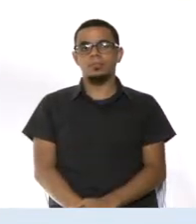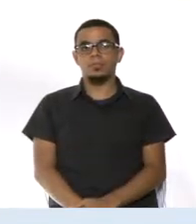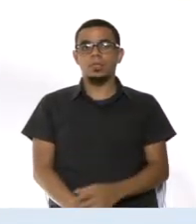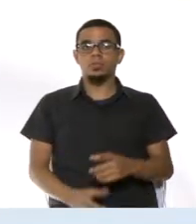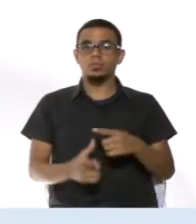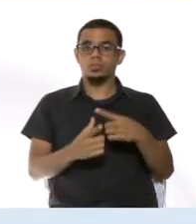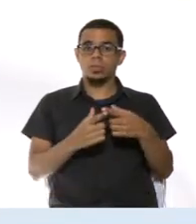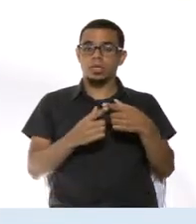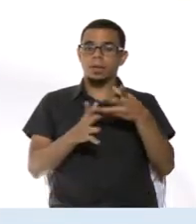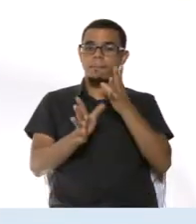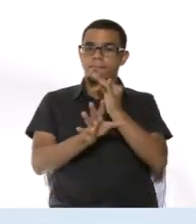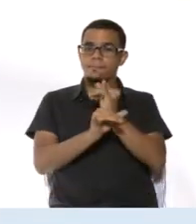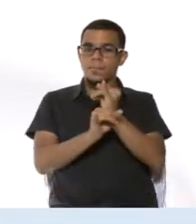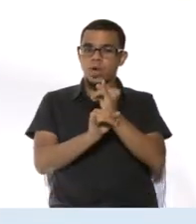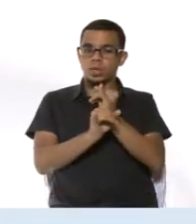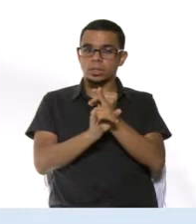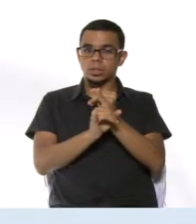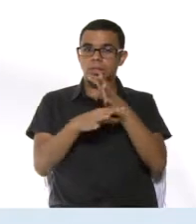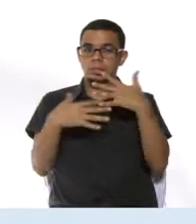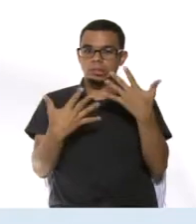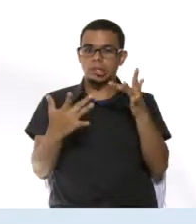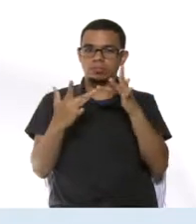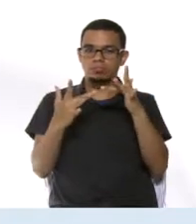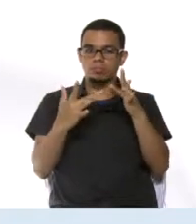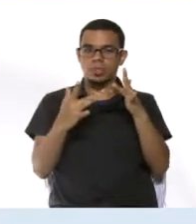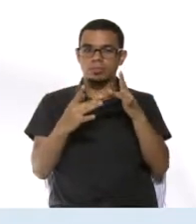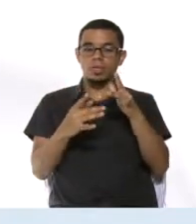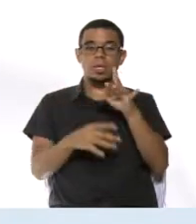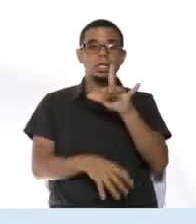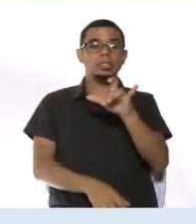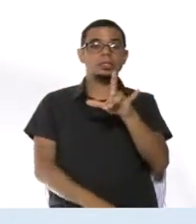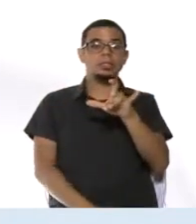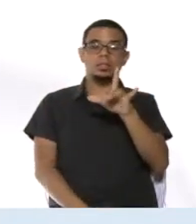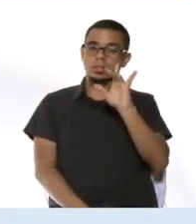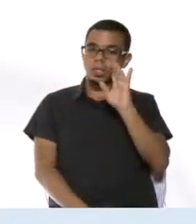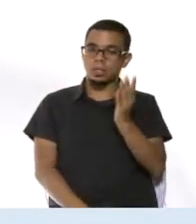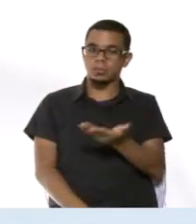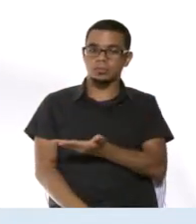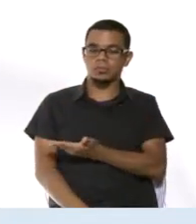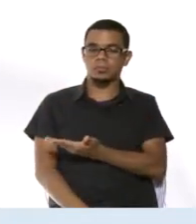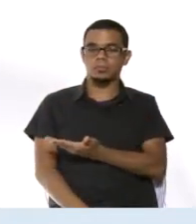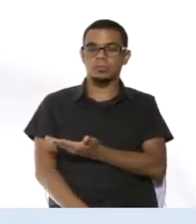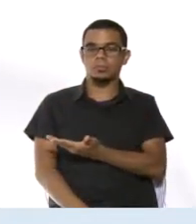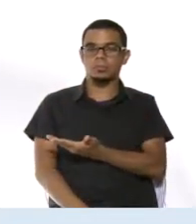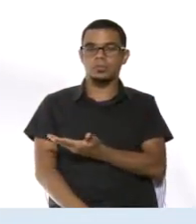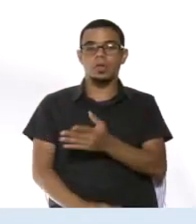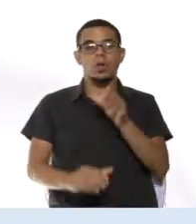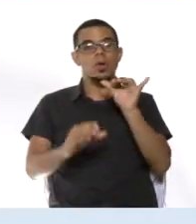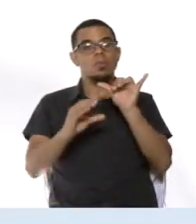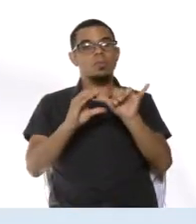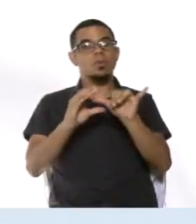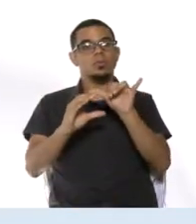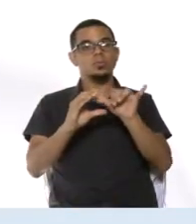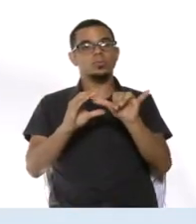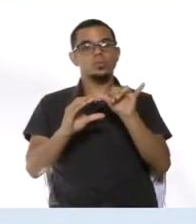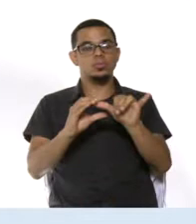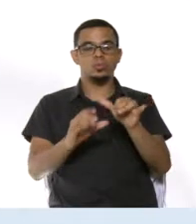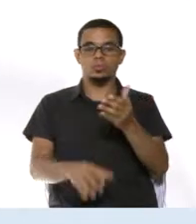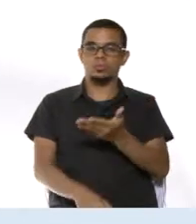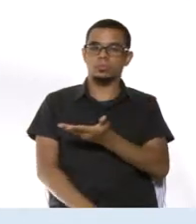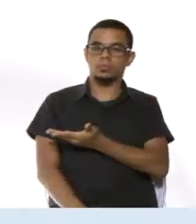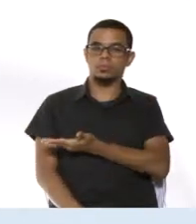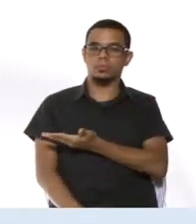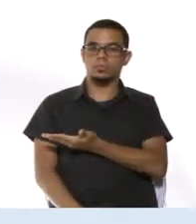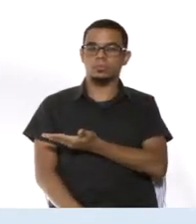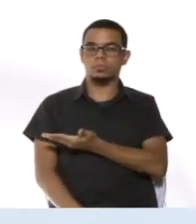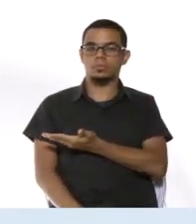plataforma 2.0 está totalmente activa. Por Instagram puedes seguirnos como Cada Familia Una Escuela. Y por supuesto nuestro canal